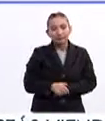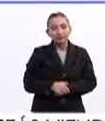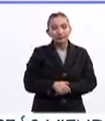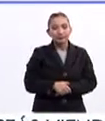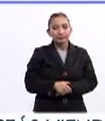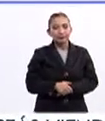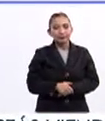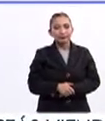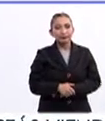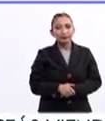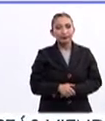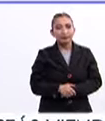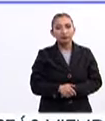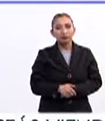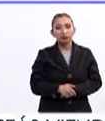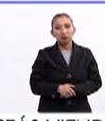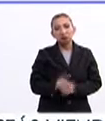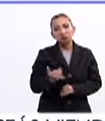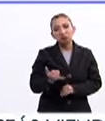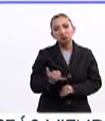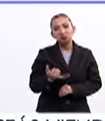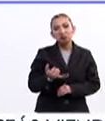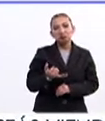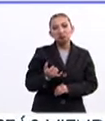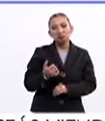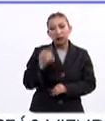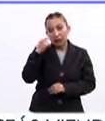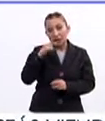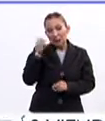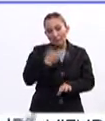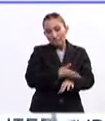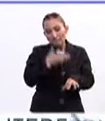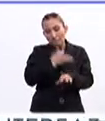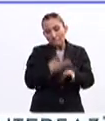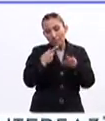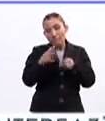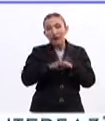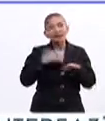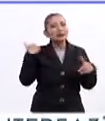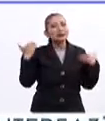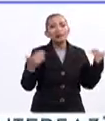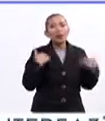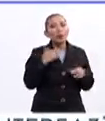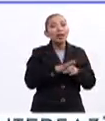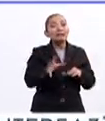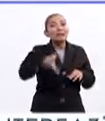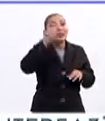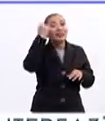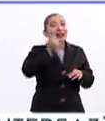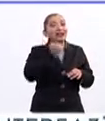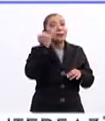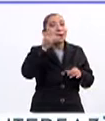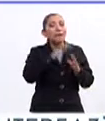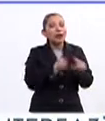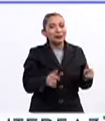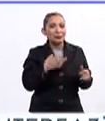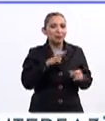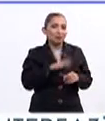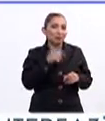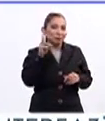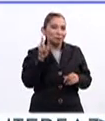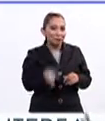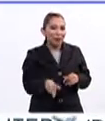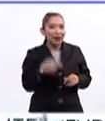Y pues yo creo que en ese proceso lo más divertido sí fue aprender el francés, porque